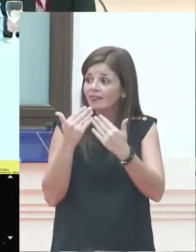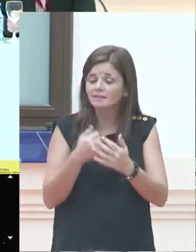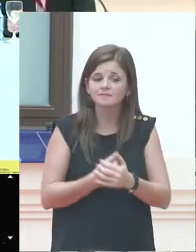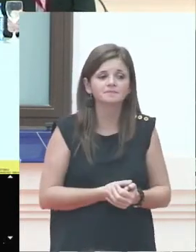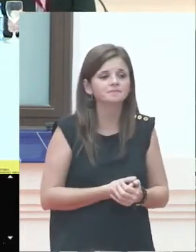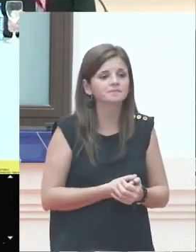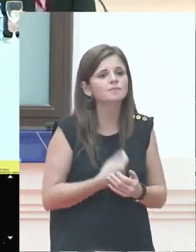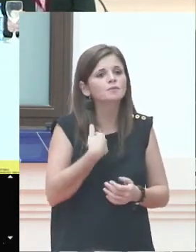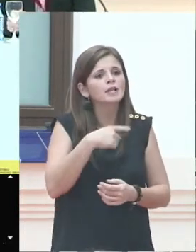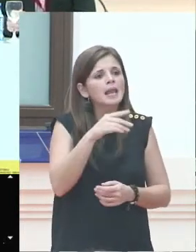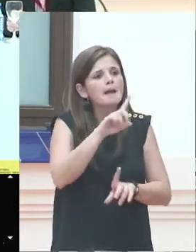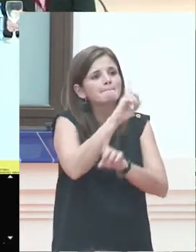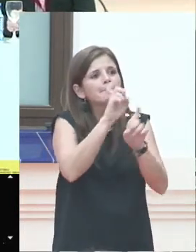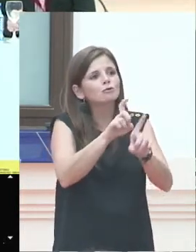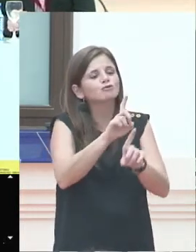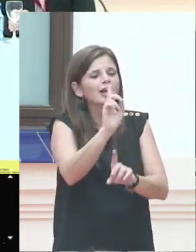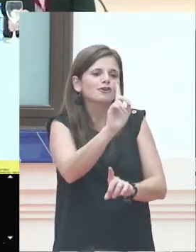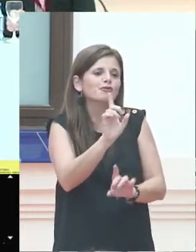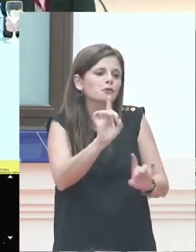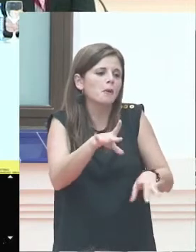ellos.